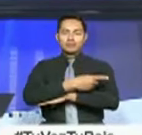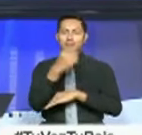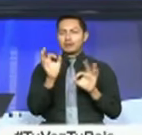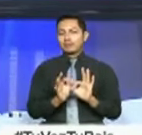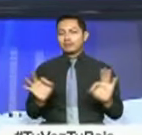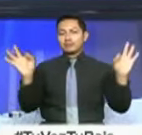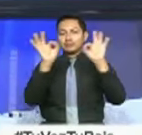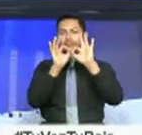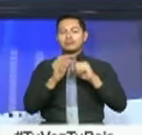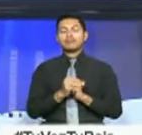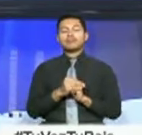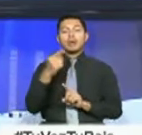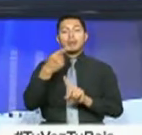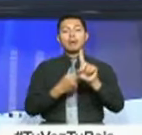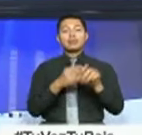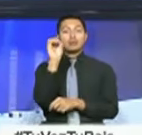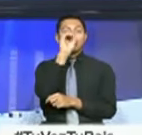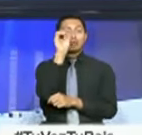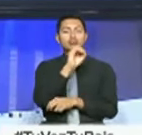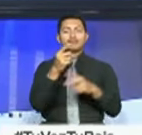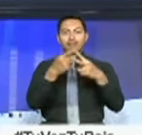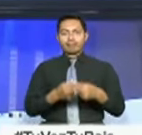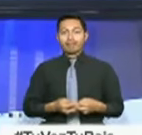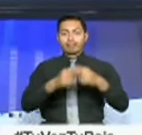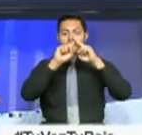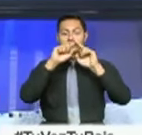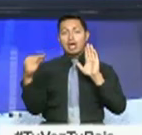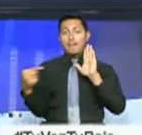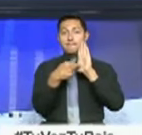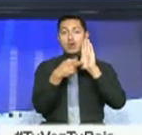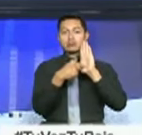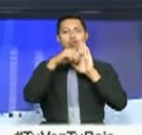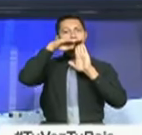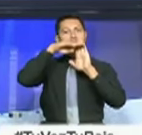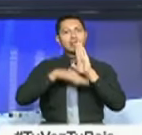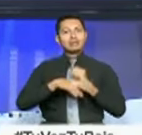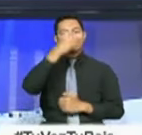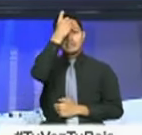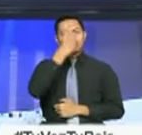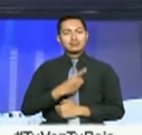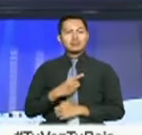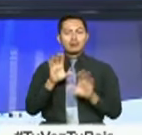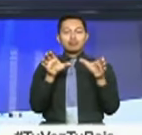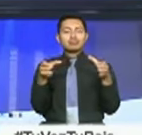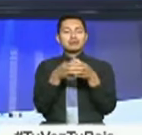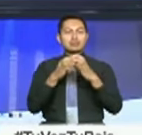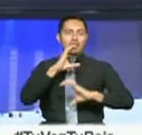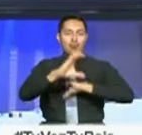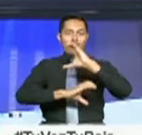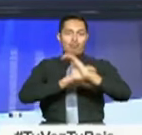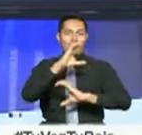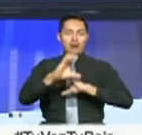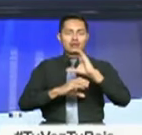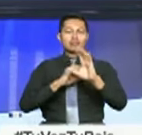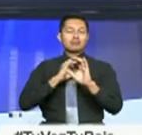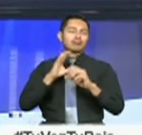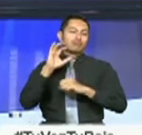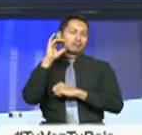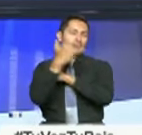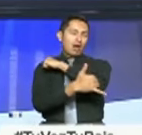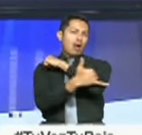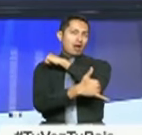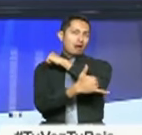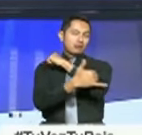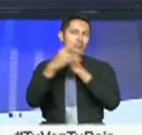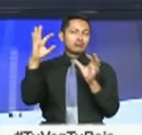octubre entra en vigencia la reducción de las sobretasas arancelarias. Esta decisión, tomada por el Comité de Comercio Exterior, reducirá la